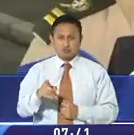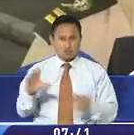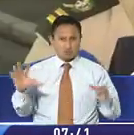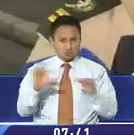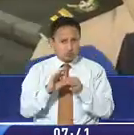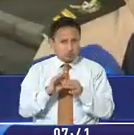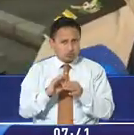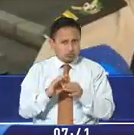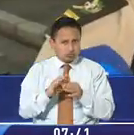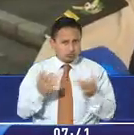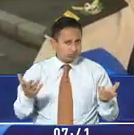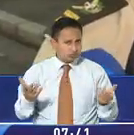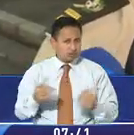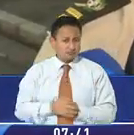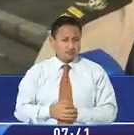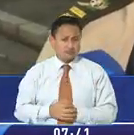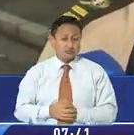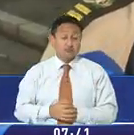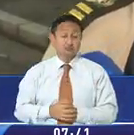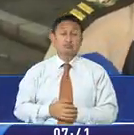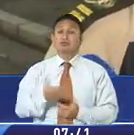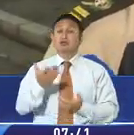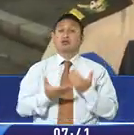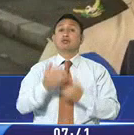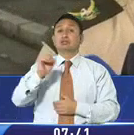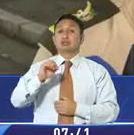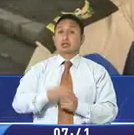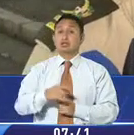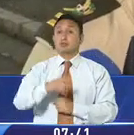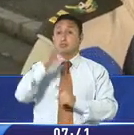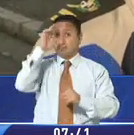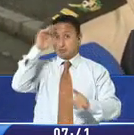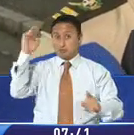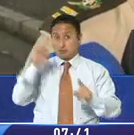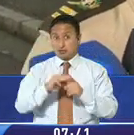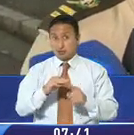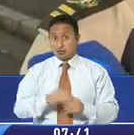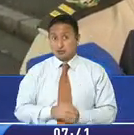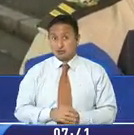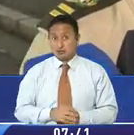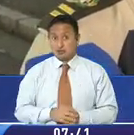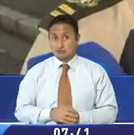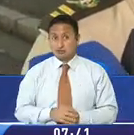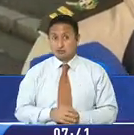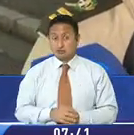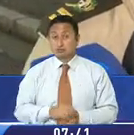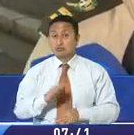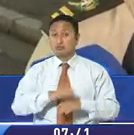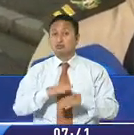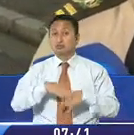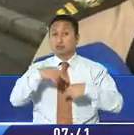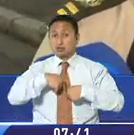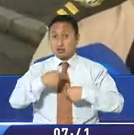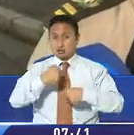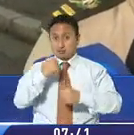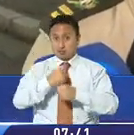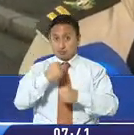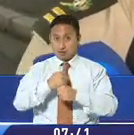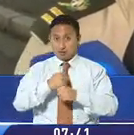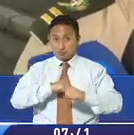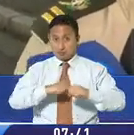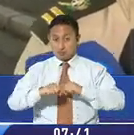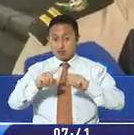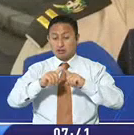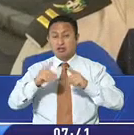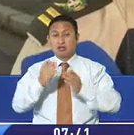Podemos manejarlo que si es un mensaje que por el trabajo que se viene desarrollando en los diferentes